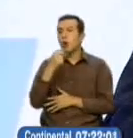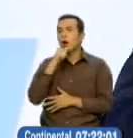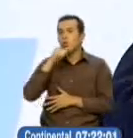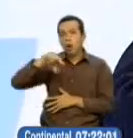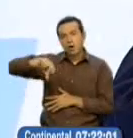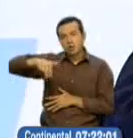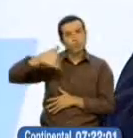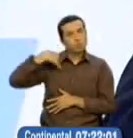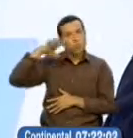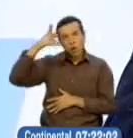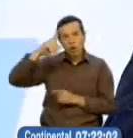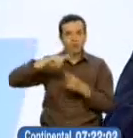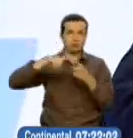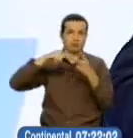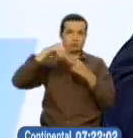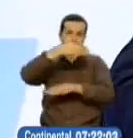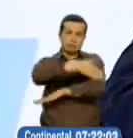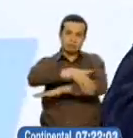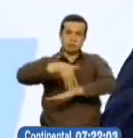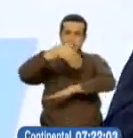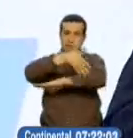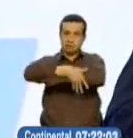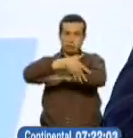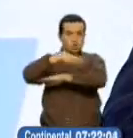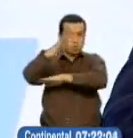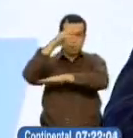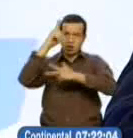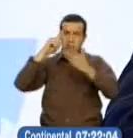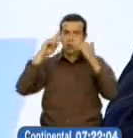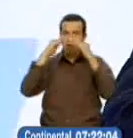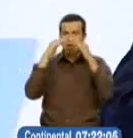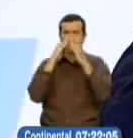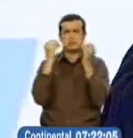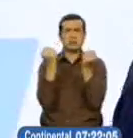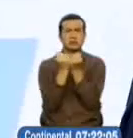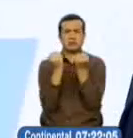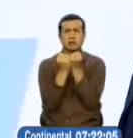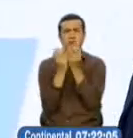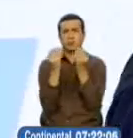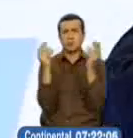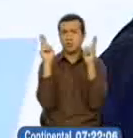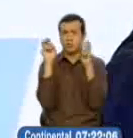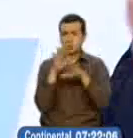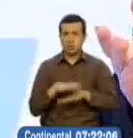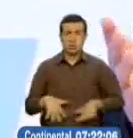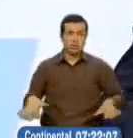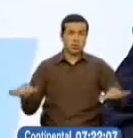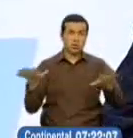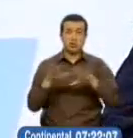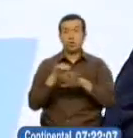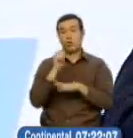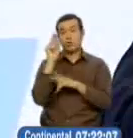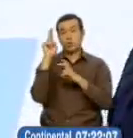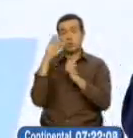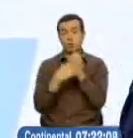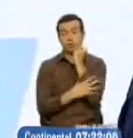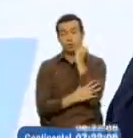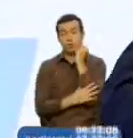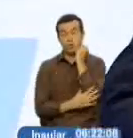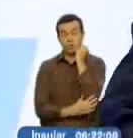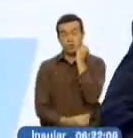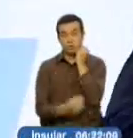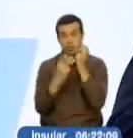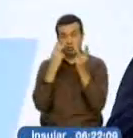agua potable, la falta de alcantarillado, viviendas con hacinamiento, en el ámbito territorial, porque hay otros temas de pobreza que no se